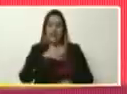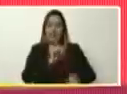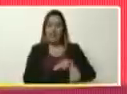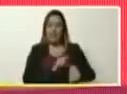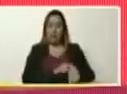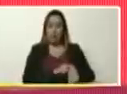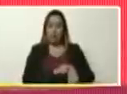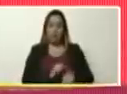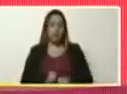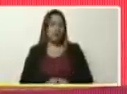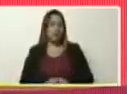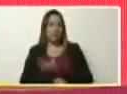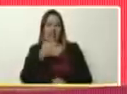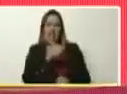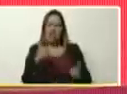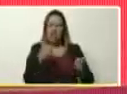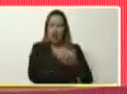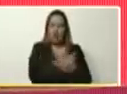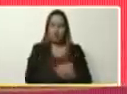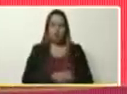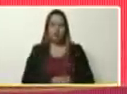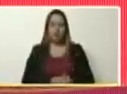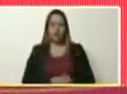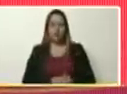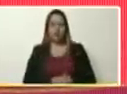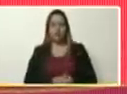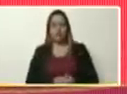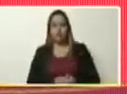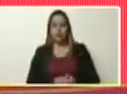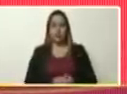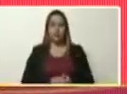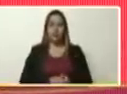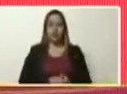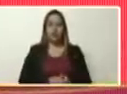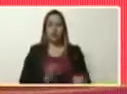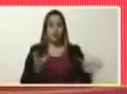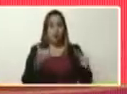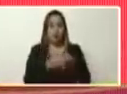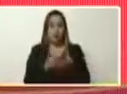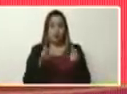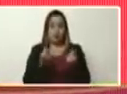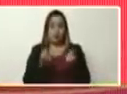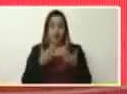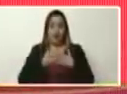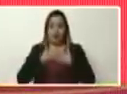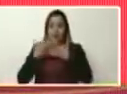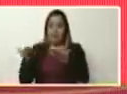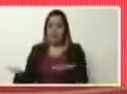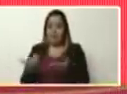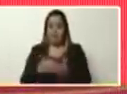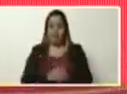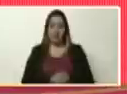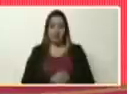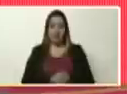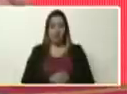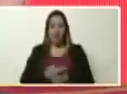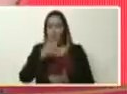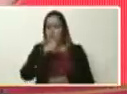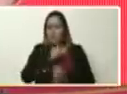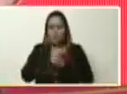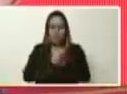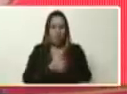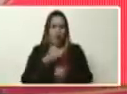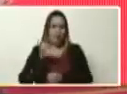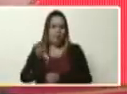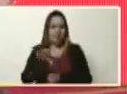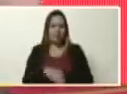marcada por el golpismo, por la meritocracia entreguista, apátrida, que